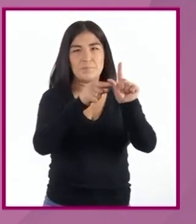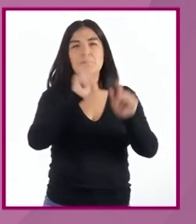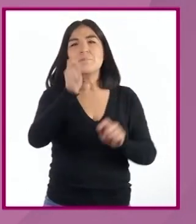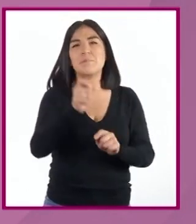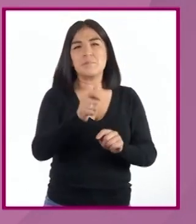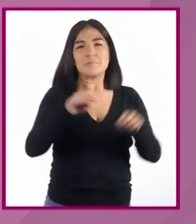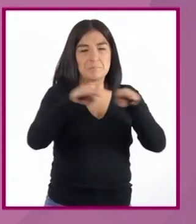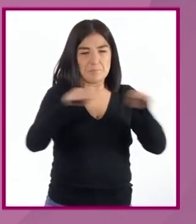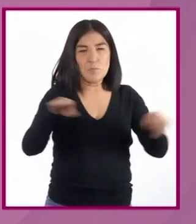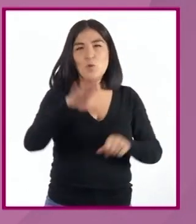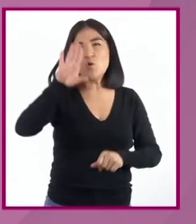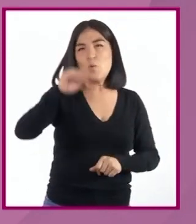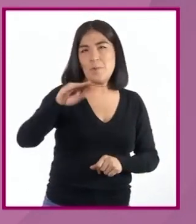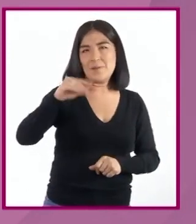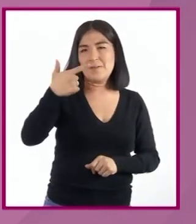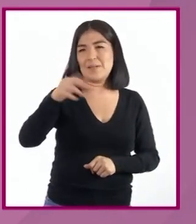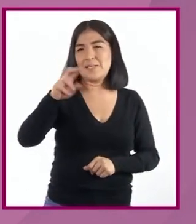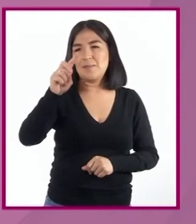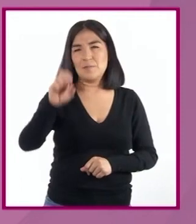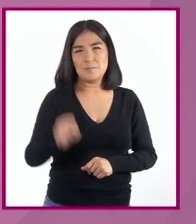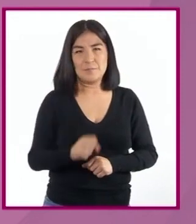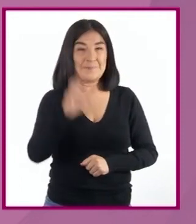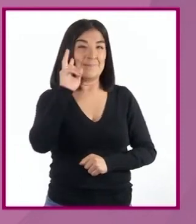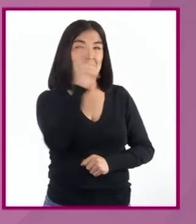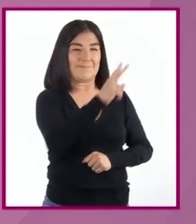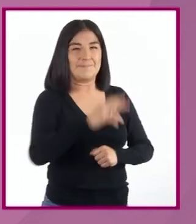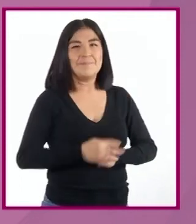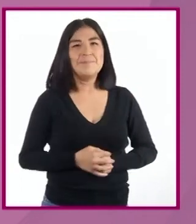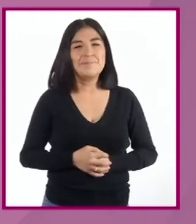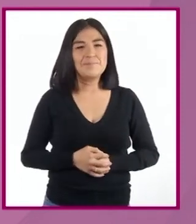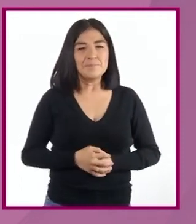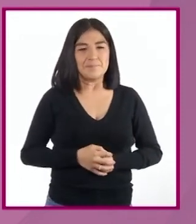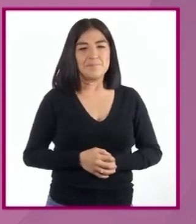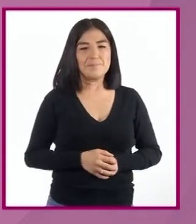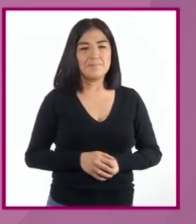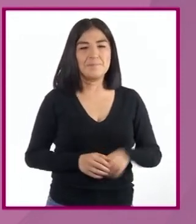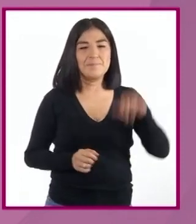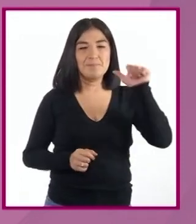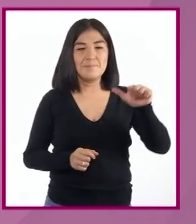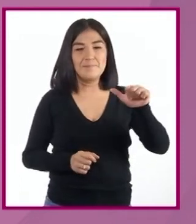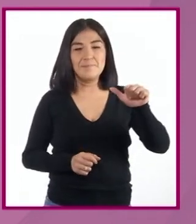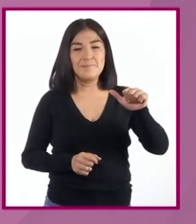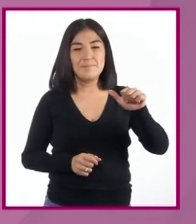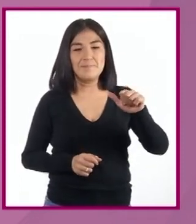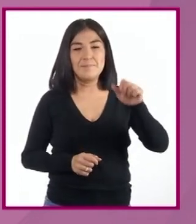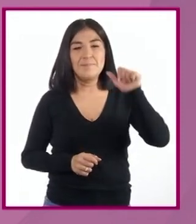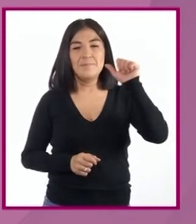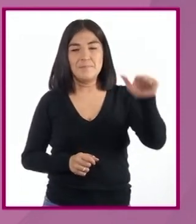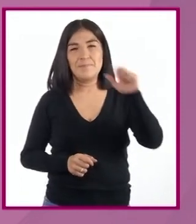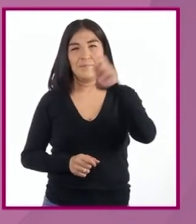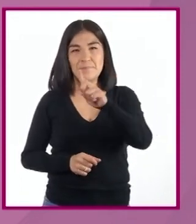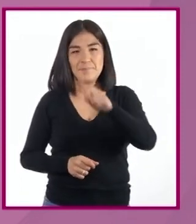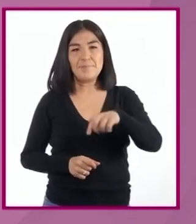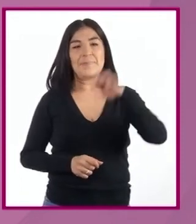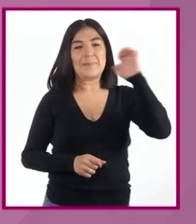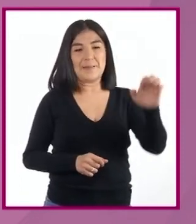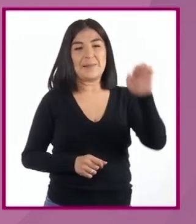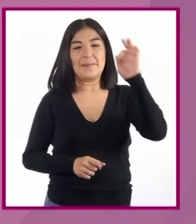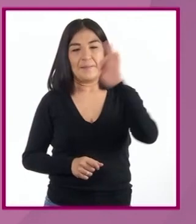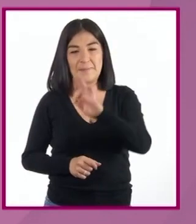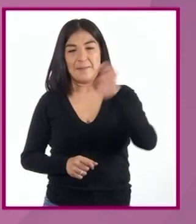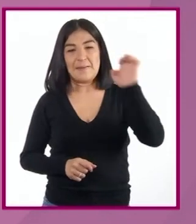mide 90 grados. Noten que los segmentos AD y el segmento EB son